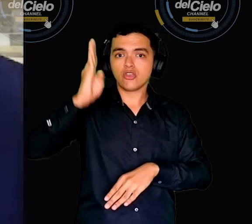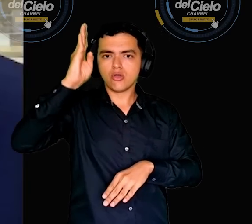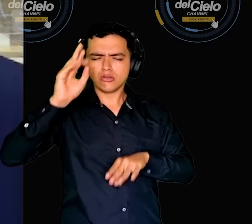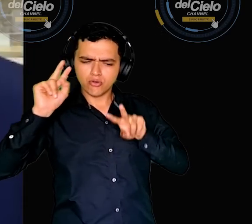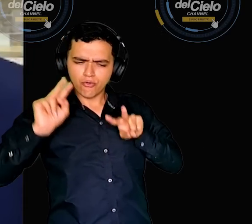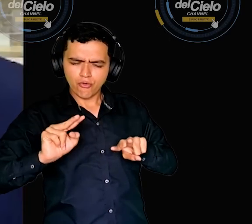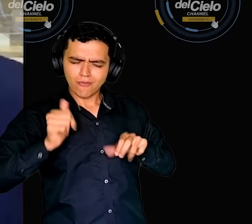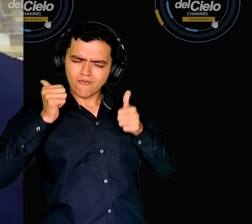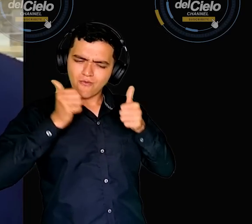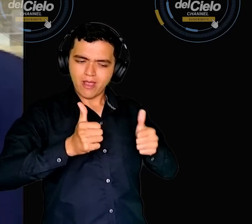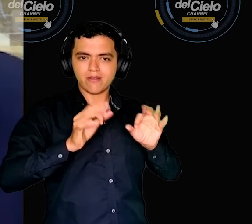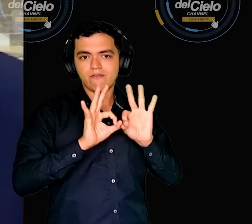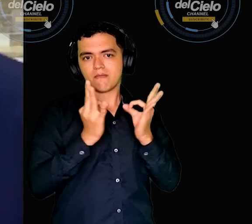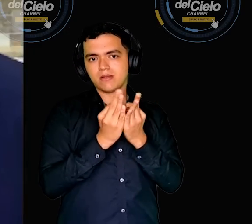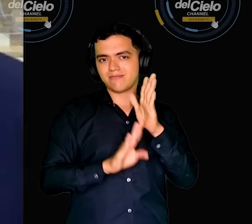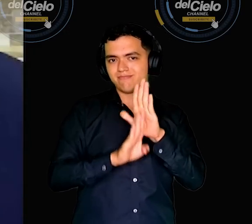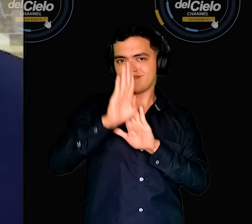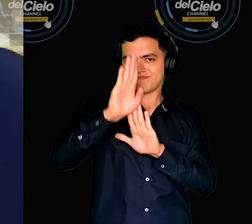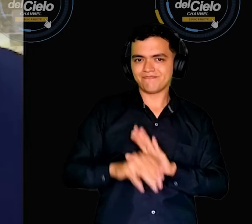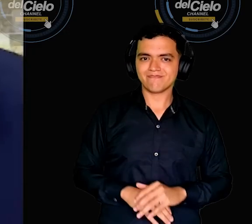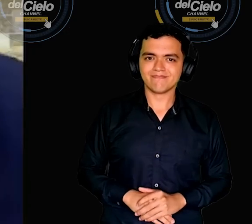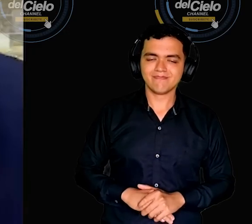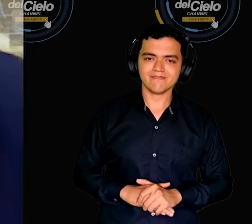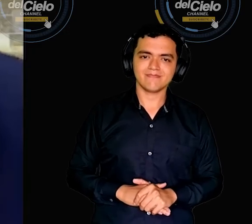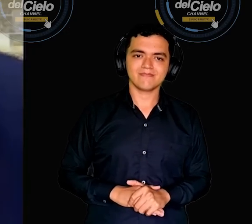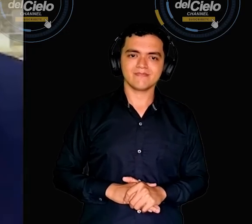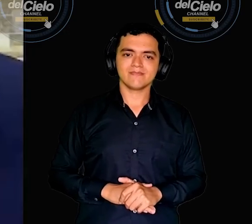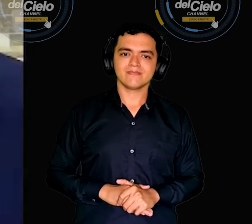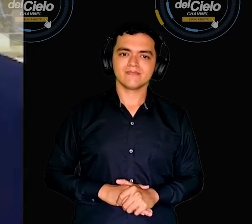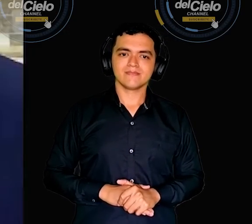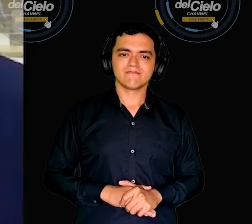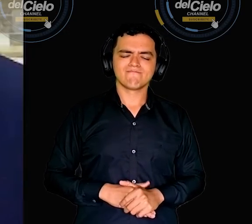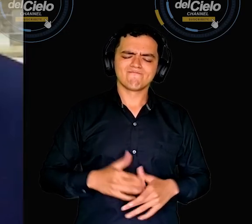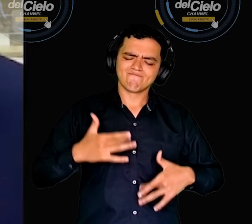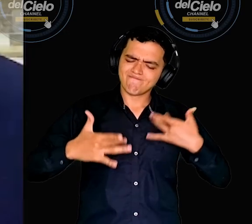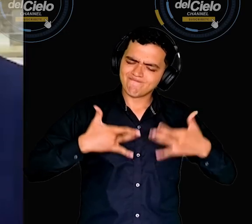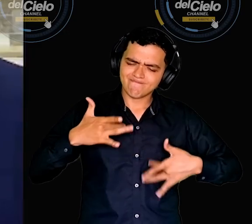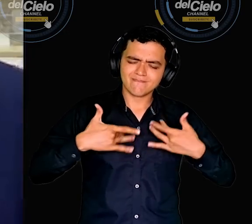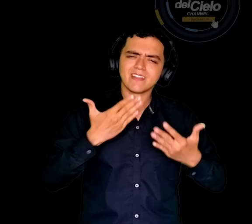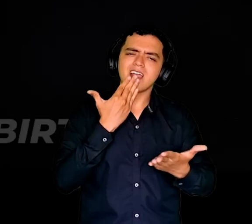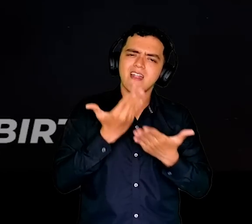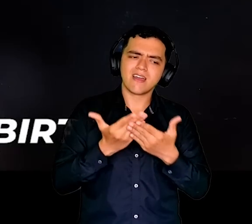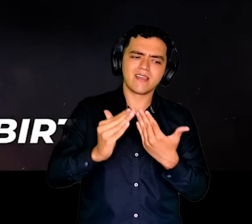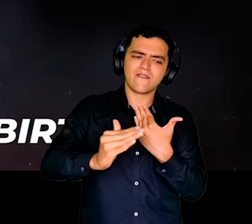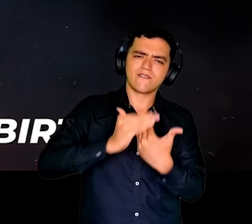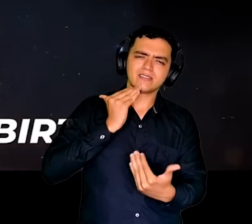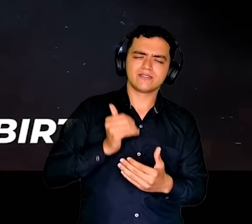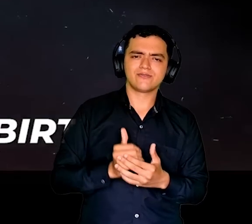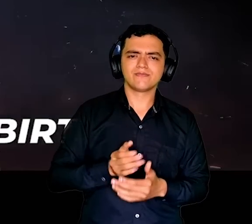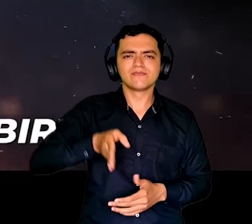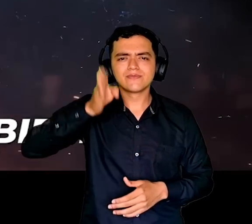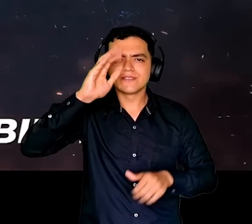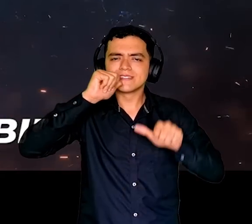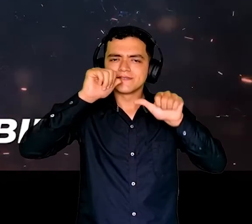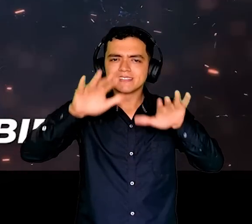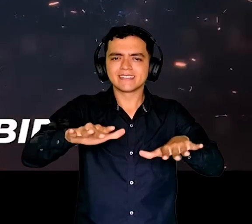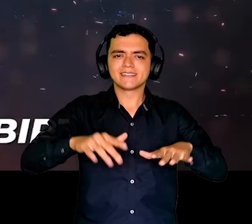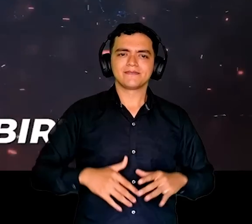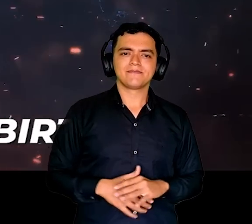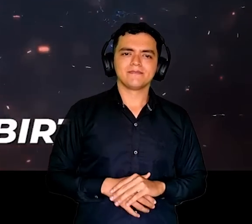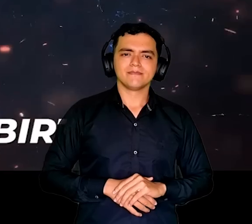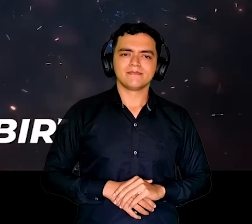de disgregarse, sin necesidad de romperse, sino que aún cada quien usando su libertad